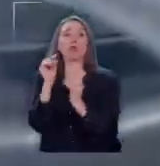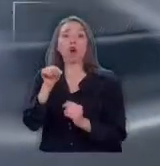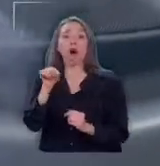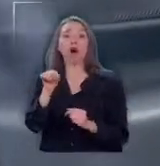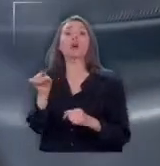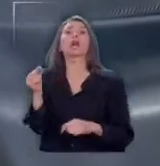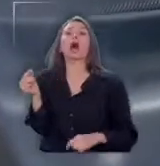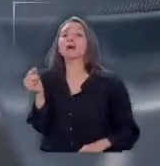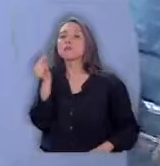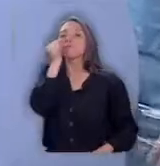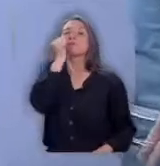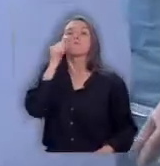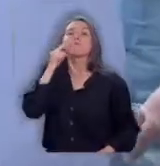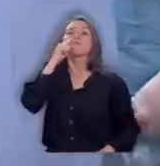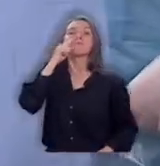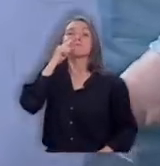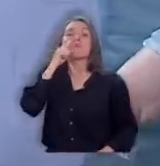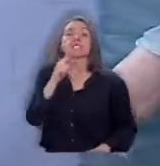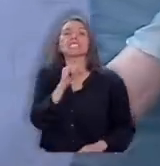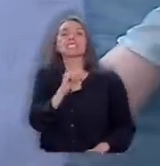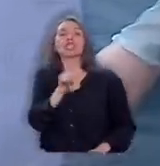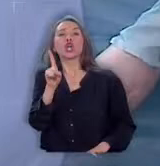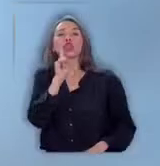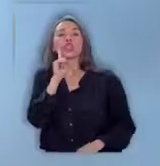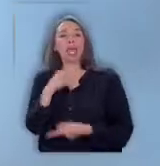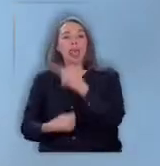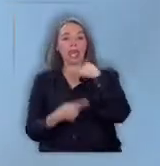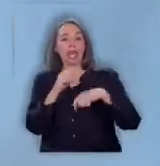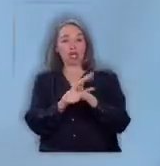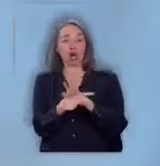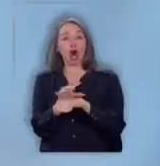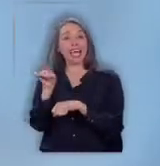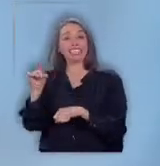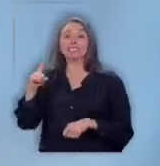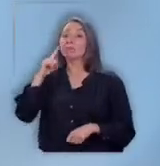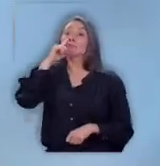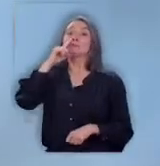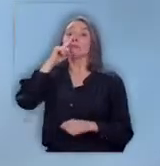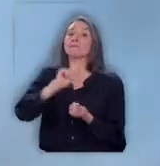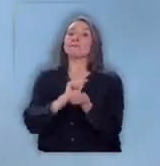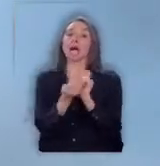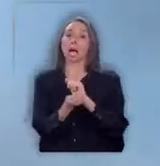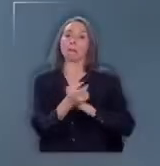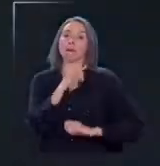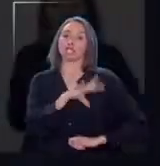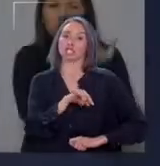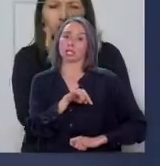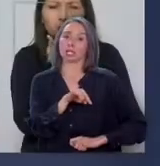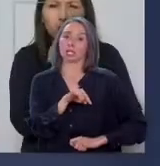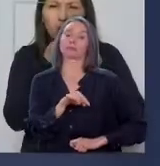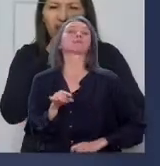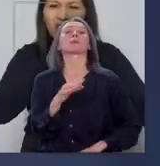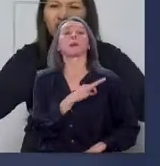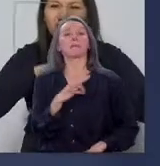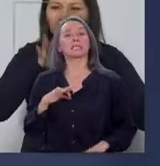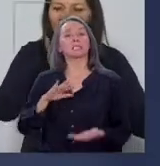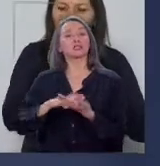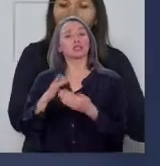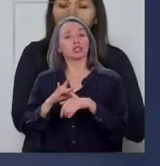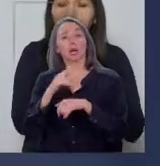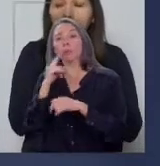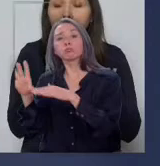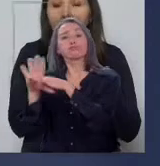test para descartar o confirmar el coronavirus eso tendrá cambios por lo menos en territorio nacional coincidieron en